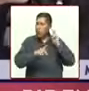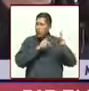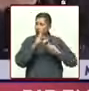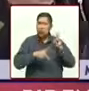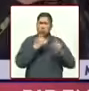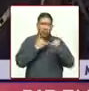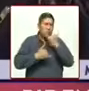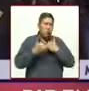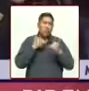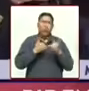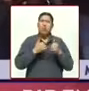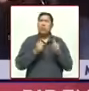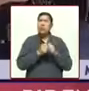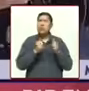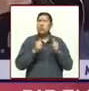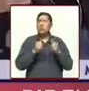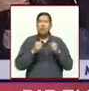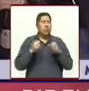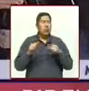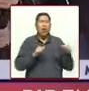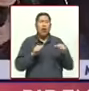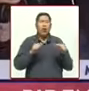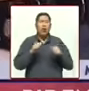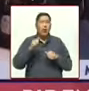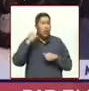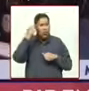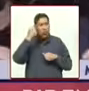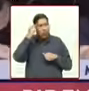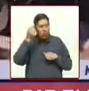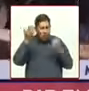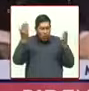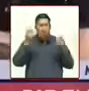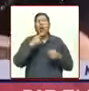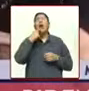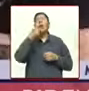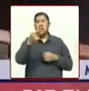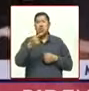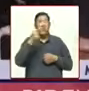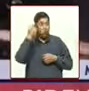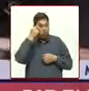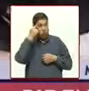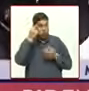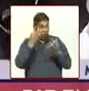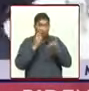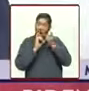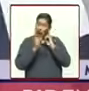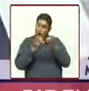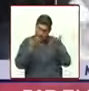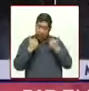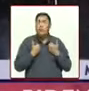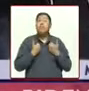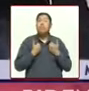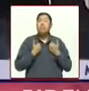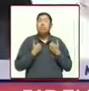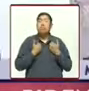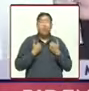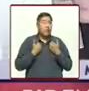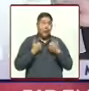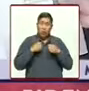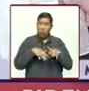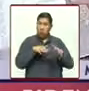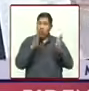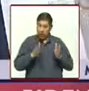está por el actuar del gobierno nacional. Yo les digo, si el gobierno quiere dialogar, que venga. Donde los